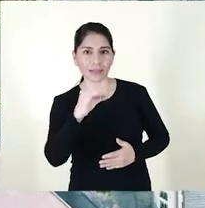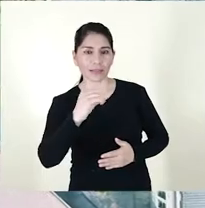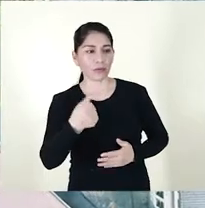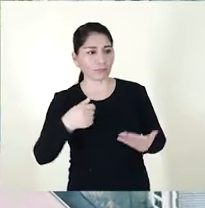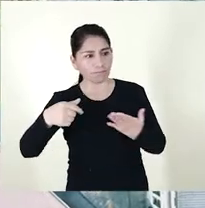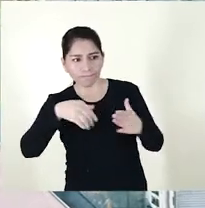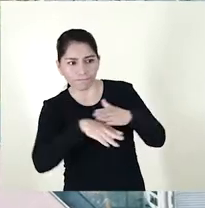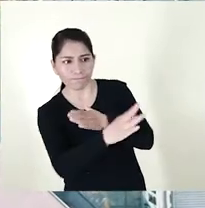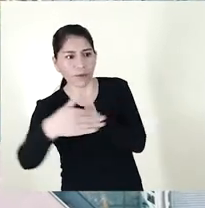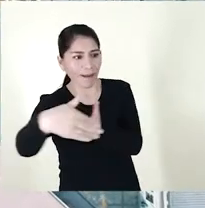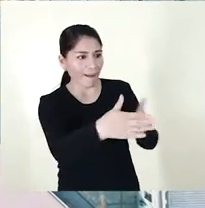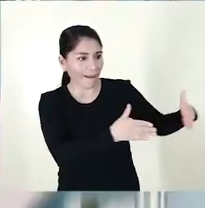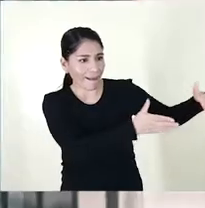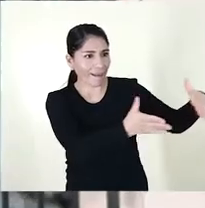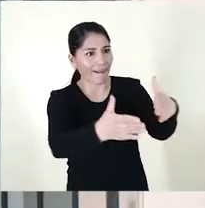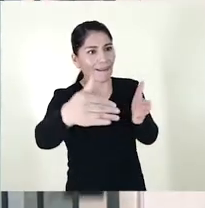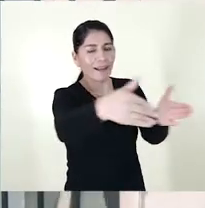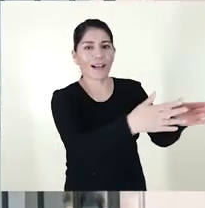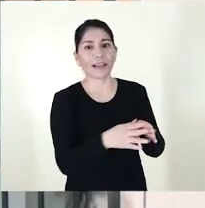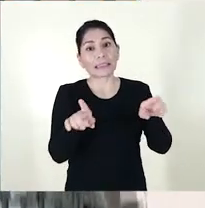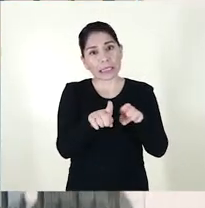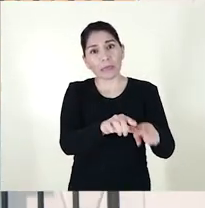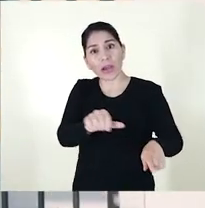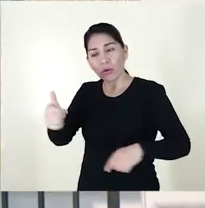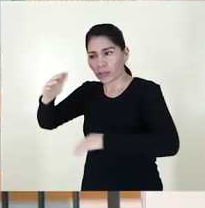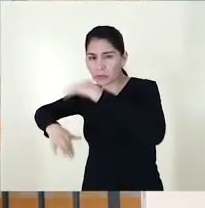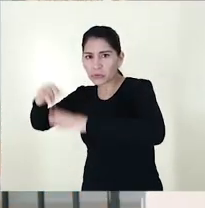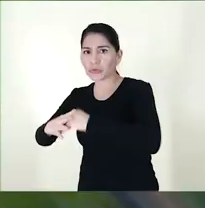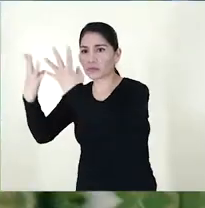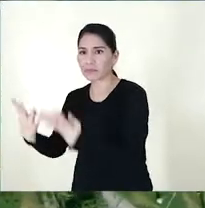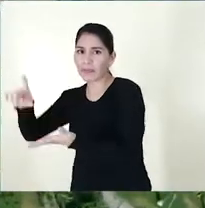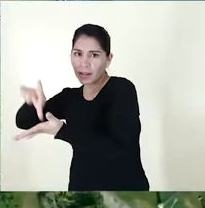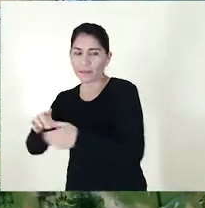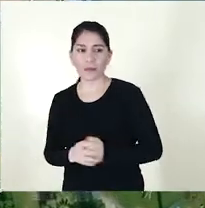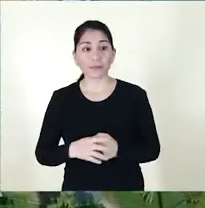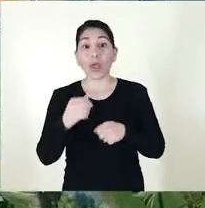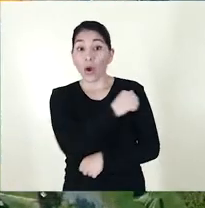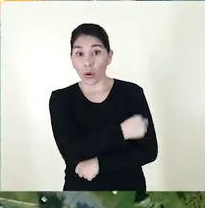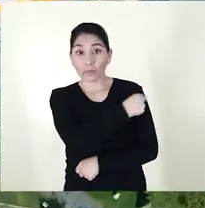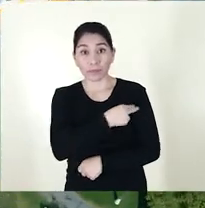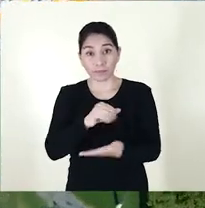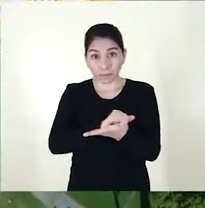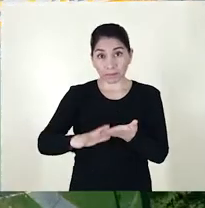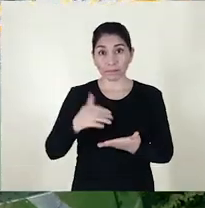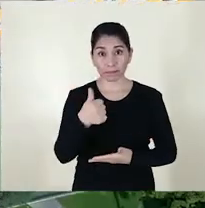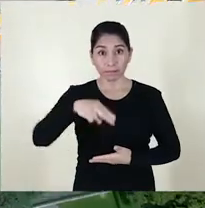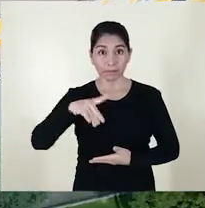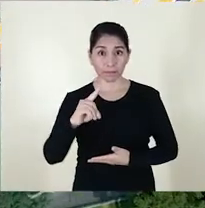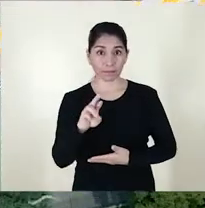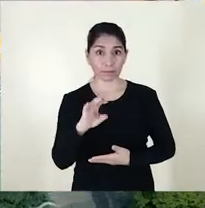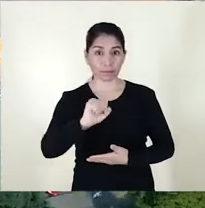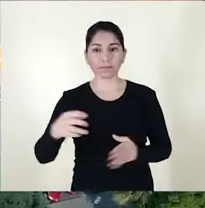pabellones independientes, un sistema que se adoptaría también en la Penitenciaría de Lima. Así se cerró el viejo hospital de San Andrés, que